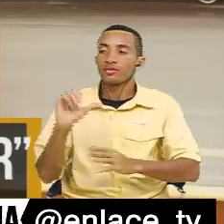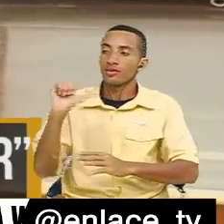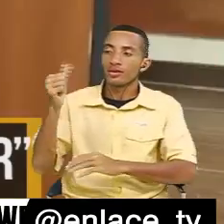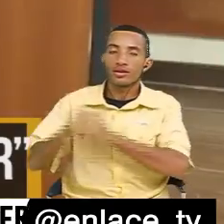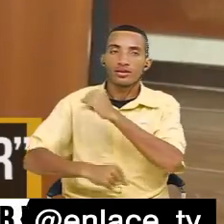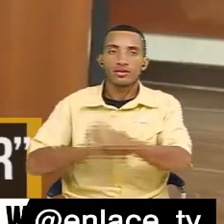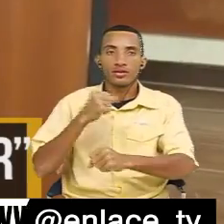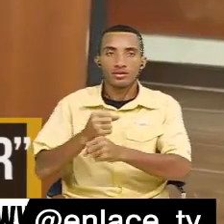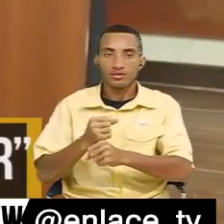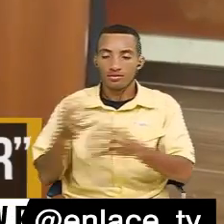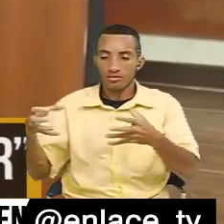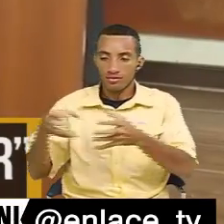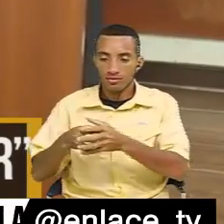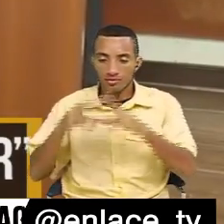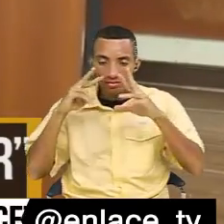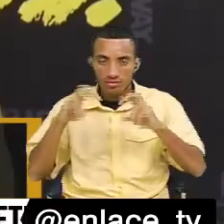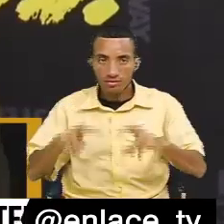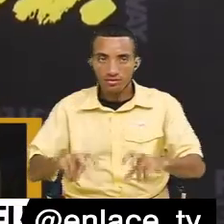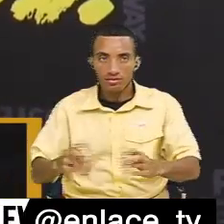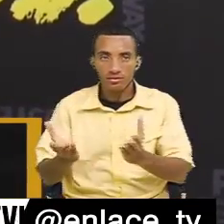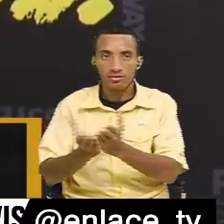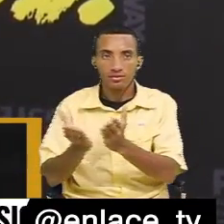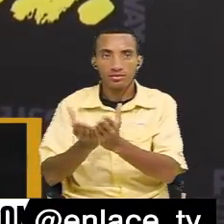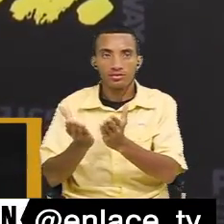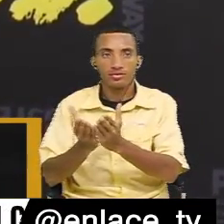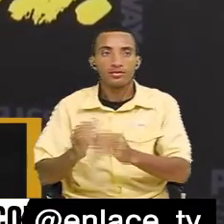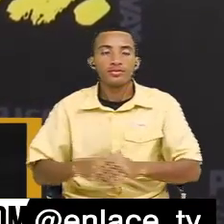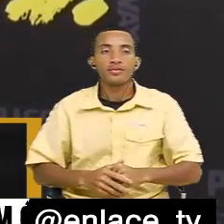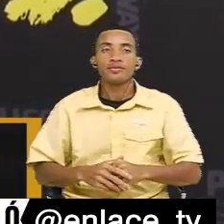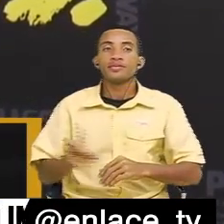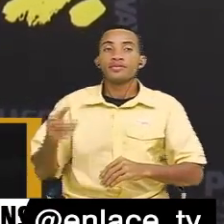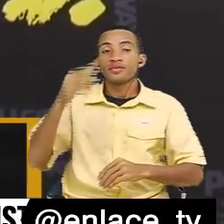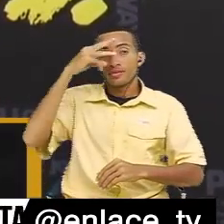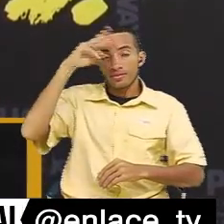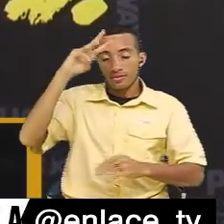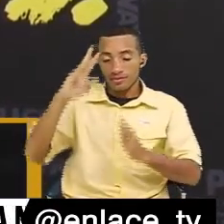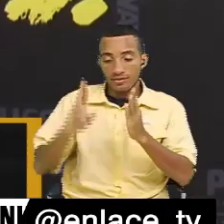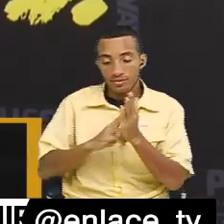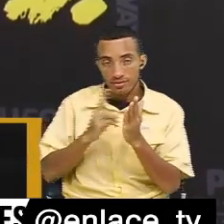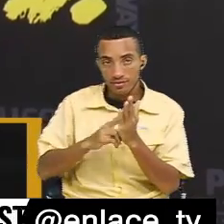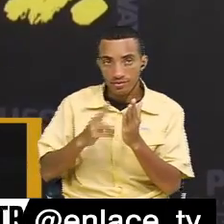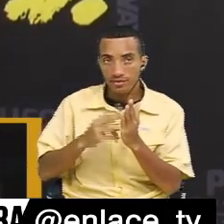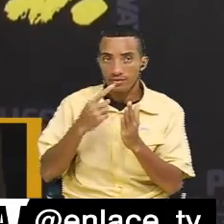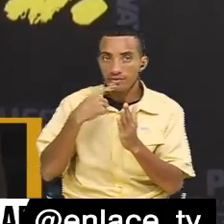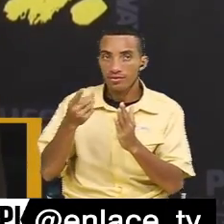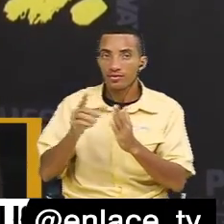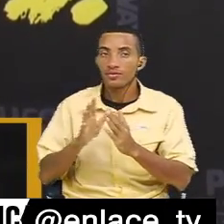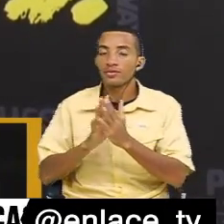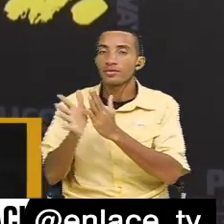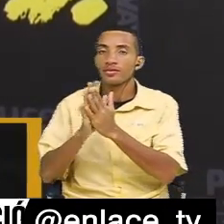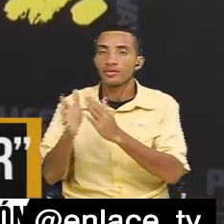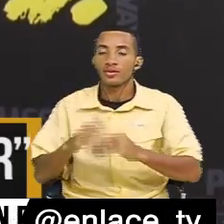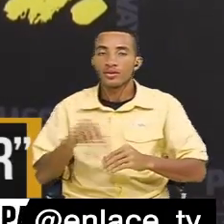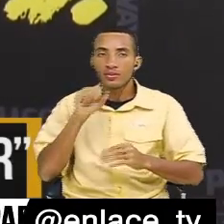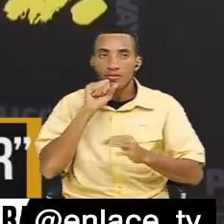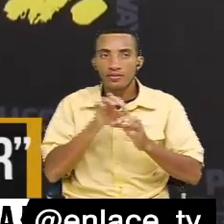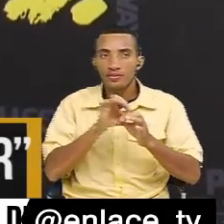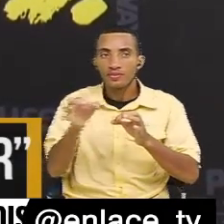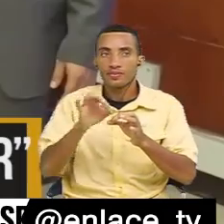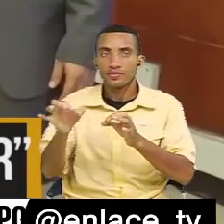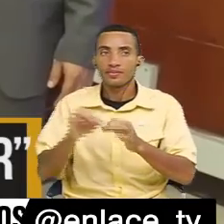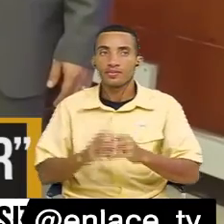de Estudios Regionales CER. Bueno, la revista es un referente, que es una forma de expresión del Centro de Estudios Regionales del Magdalena Medio,